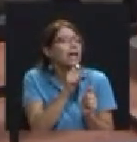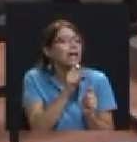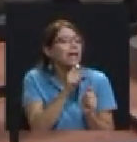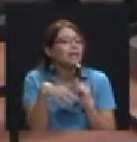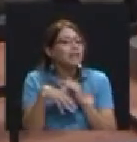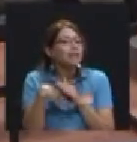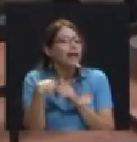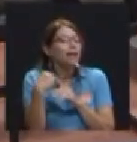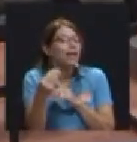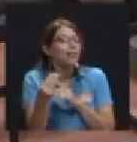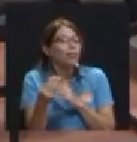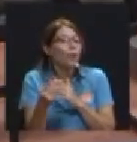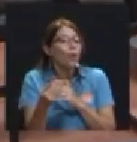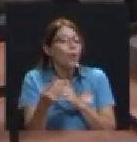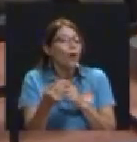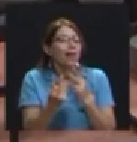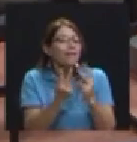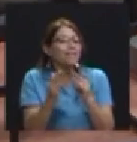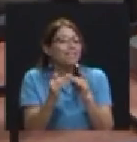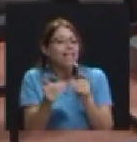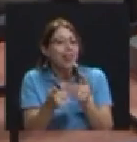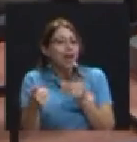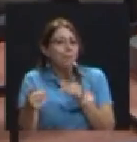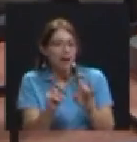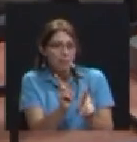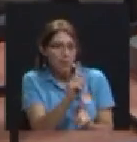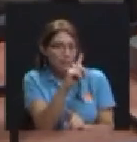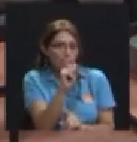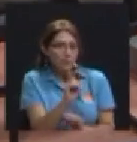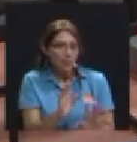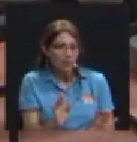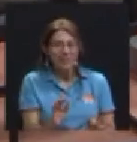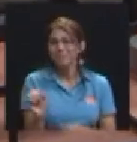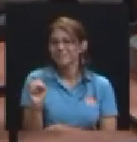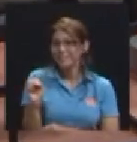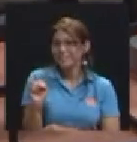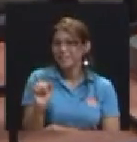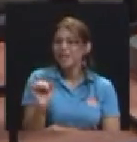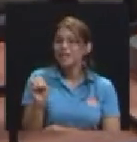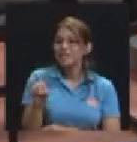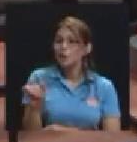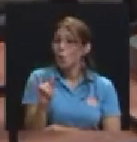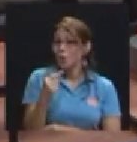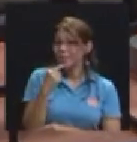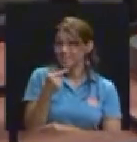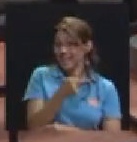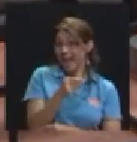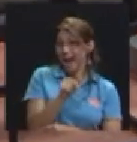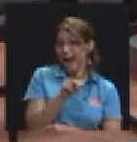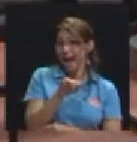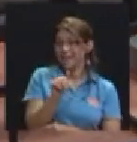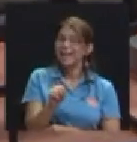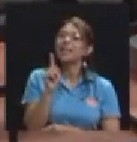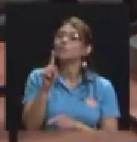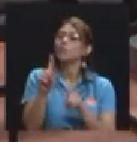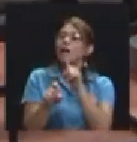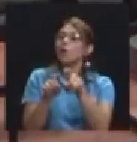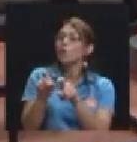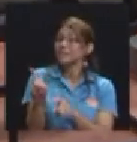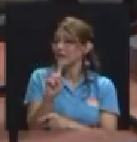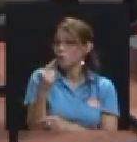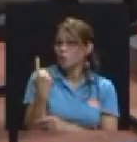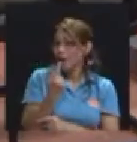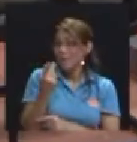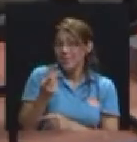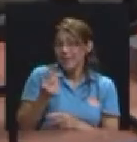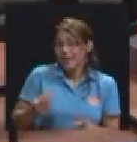No, eso no se pregunta. Sí, como decía Ania, es una encuesta que entra a un detalle no solamente del gasto, ¿verdad?, sino también del ingreso de